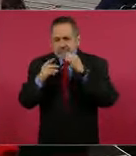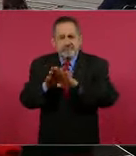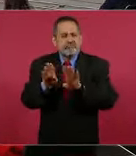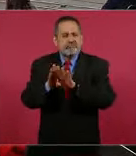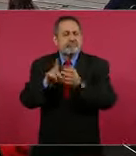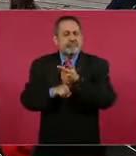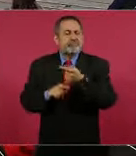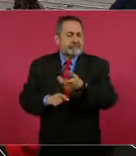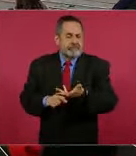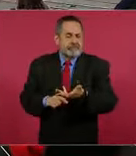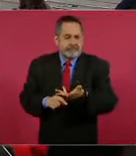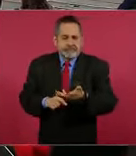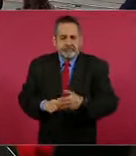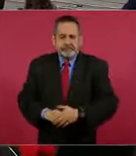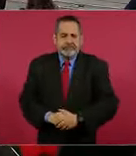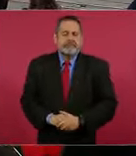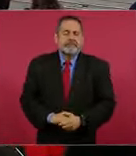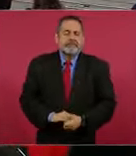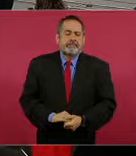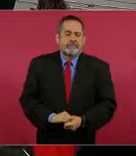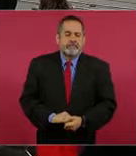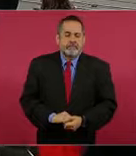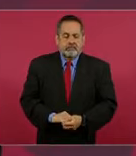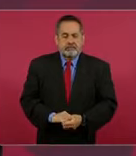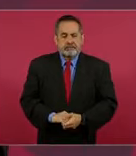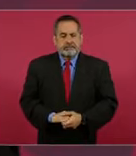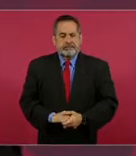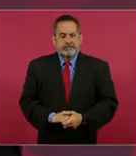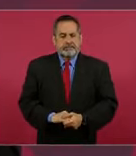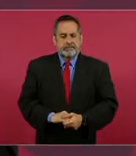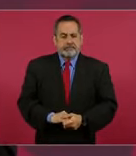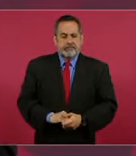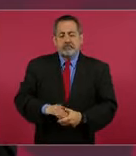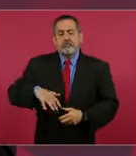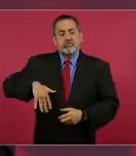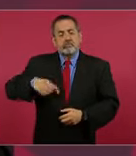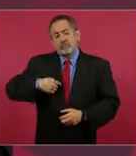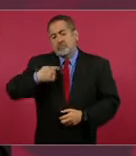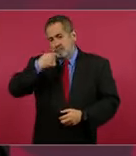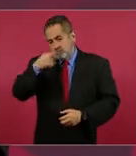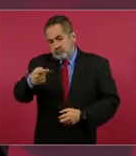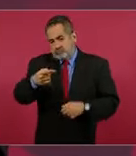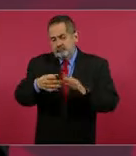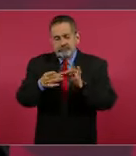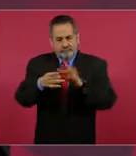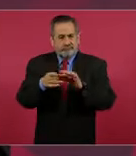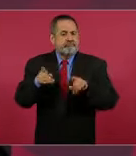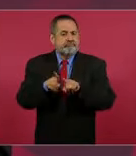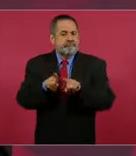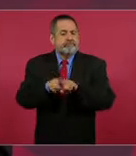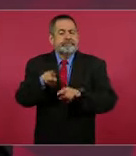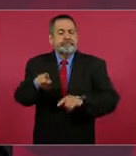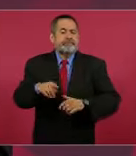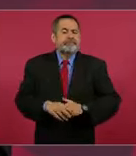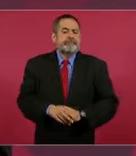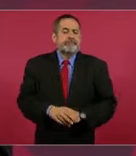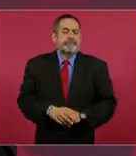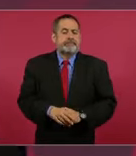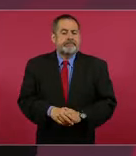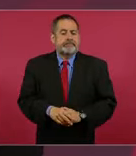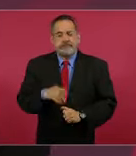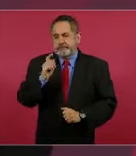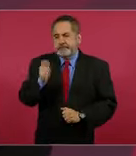de acciones. Pues lo que yo dije desde el principio y sostengo es